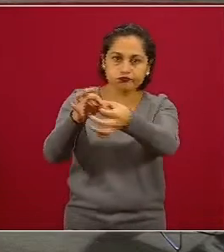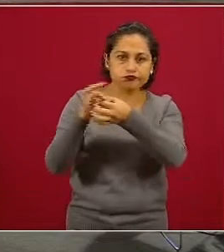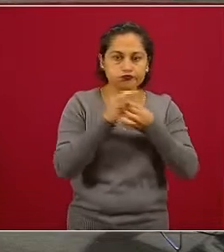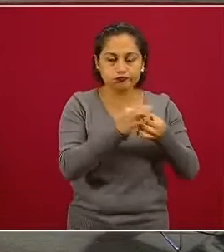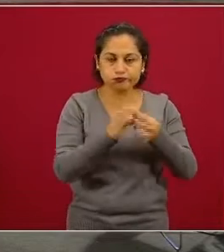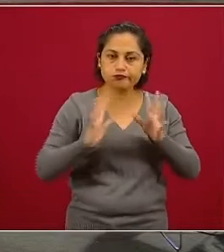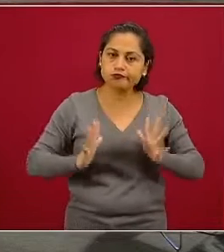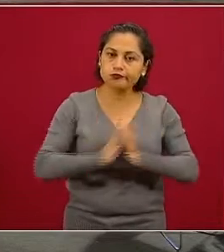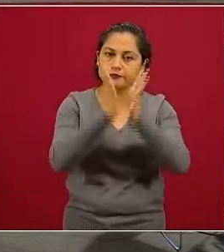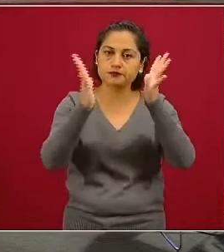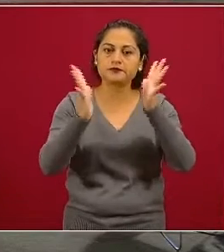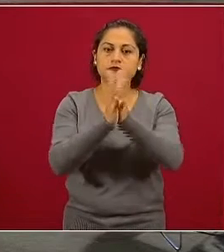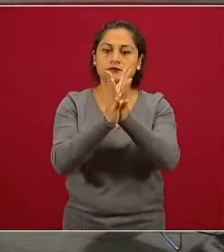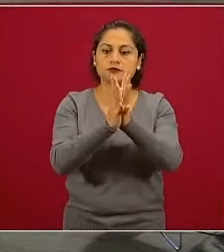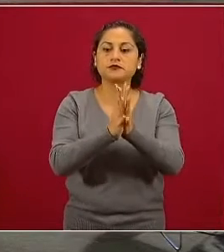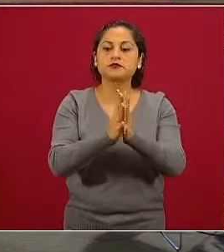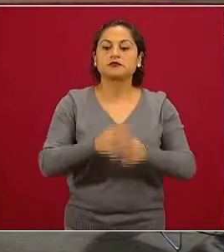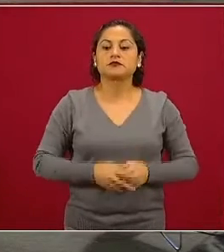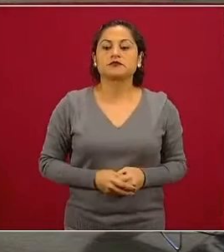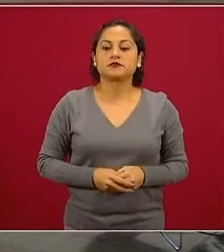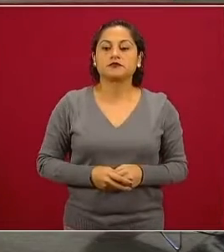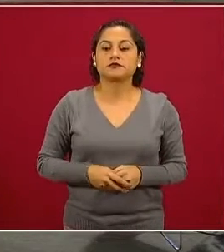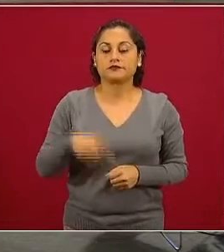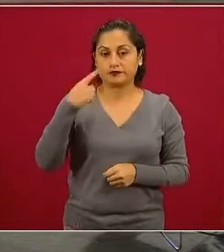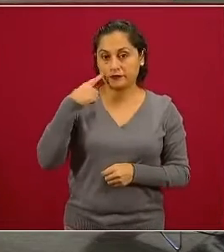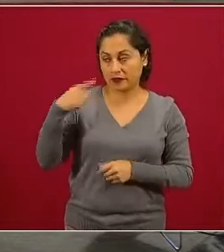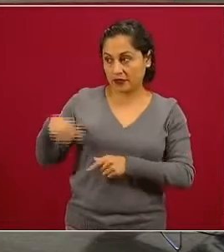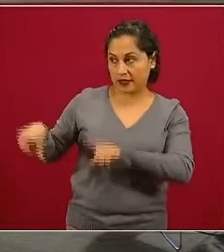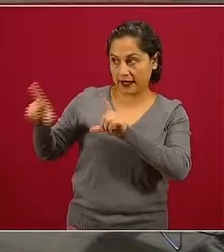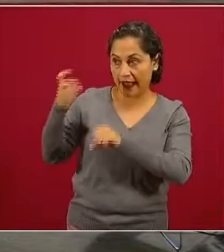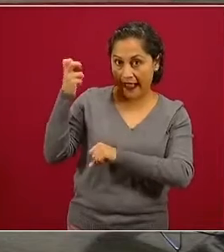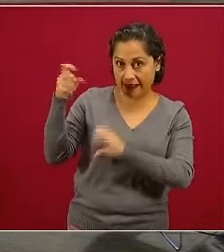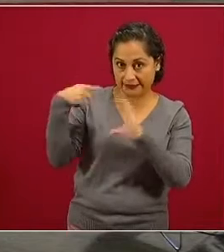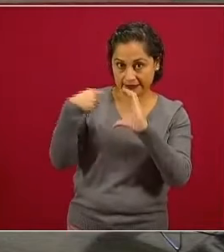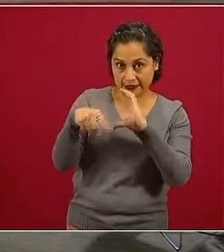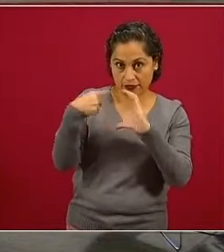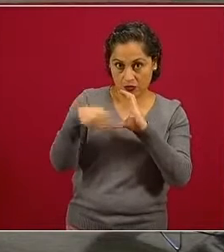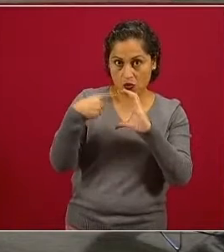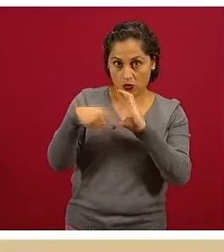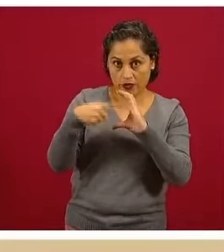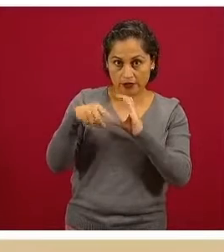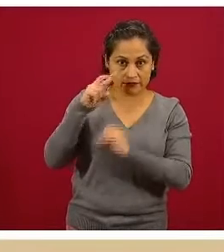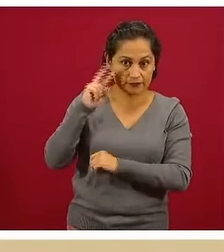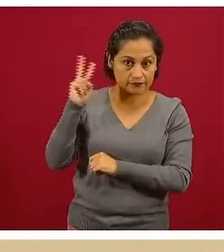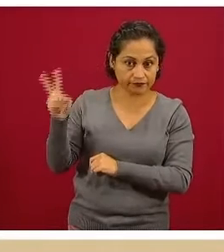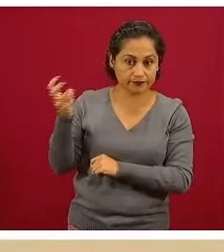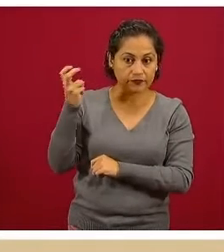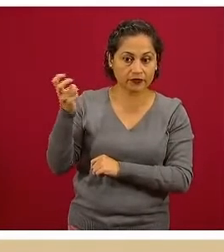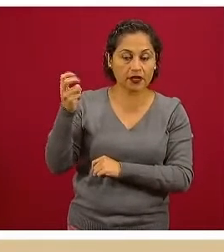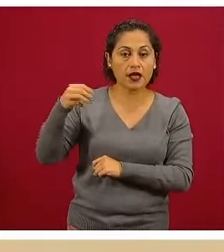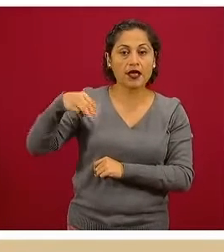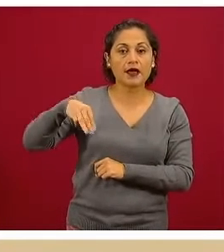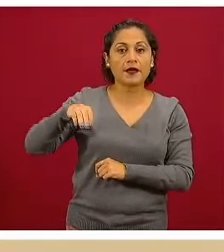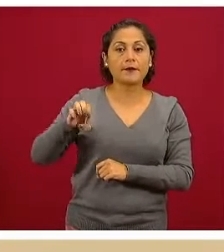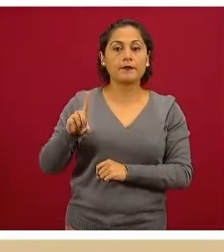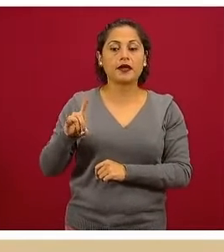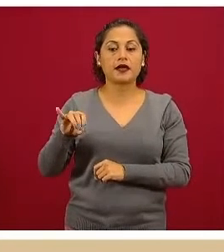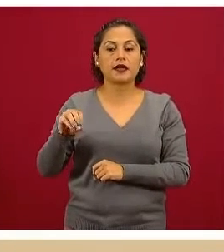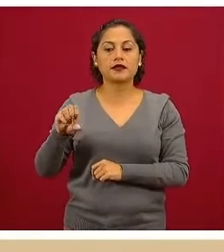Eso, entonces, agradecemos a los socios actuales, esperamos que otras organizaciones, digamos, de comunicación se junten,